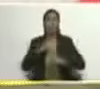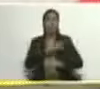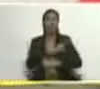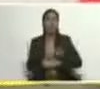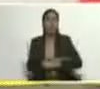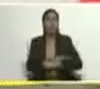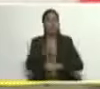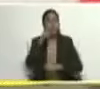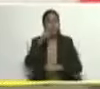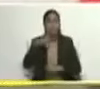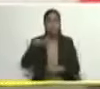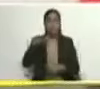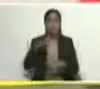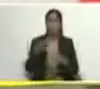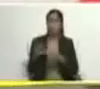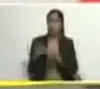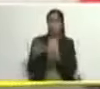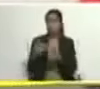pueblos.